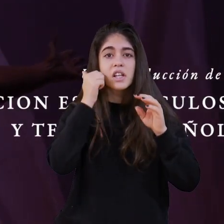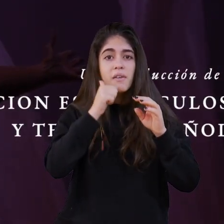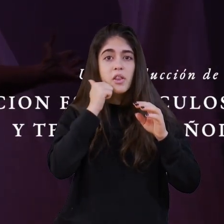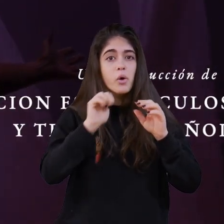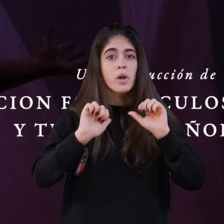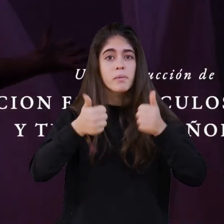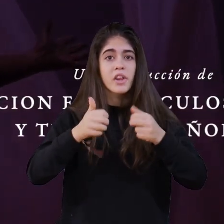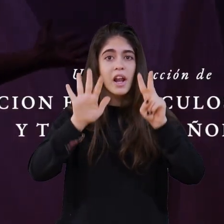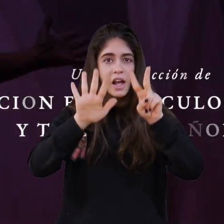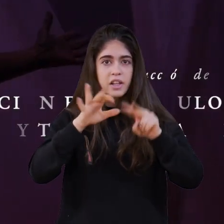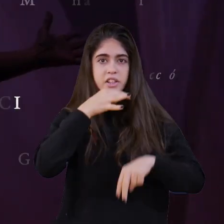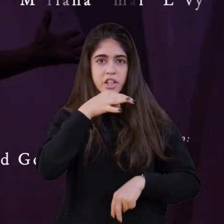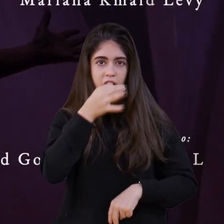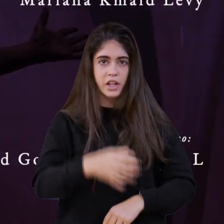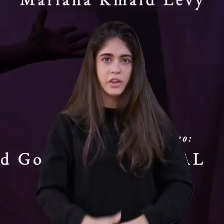Música